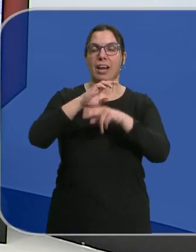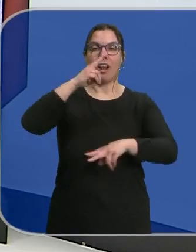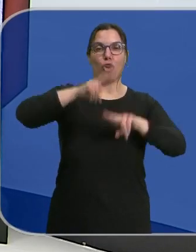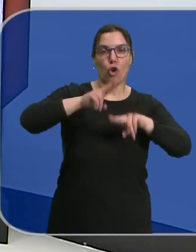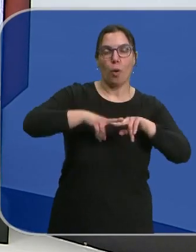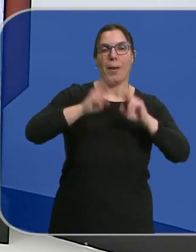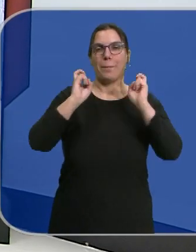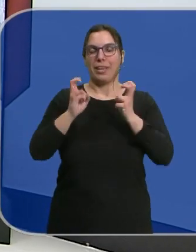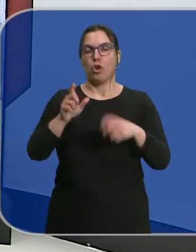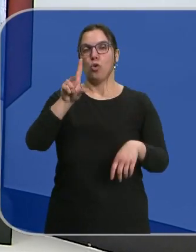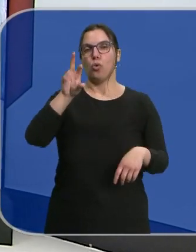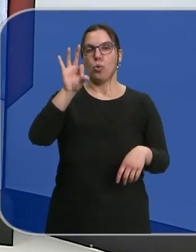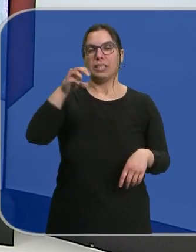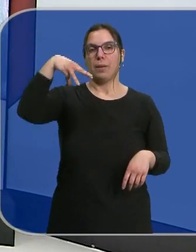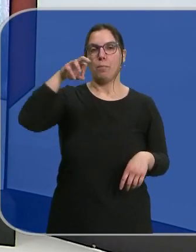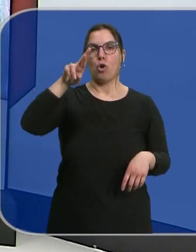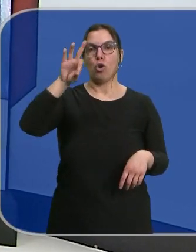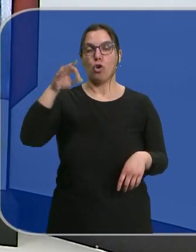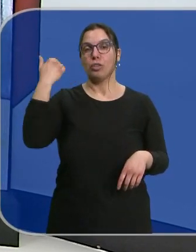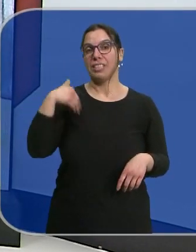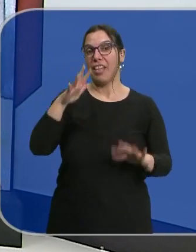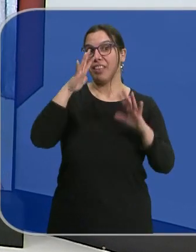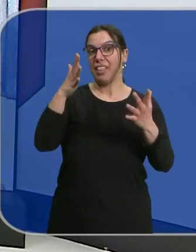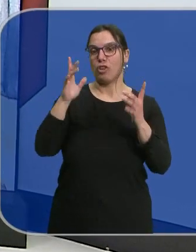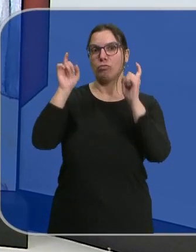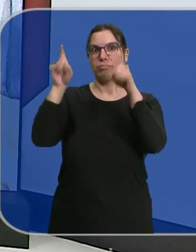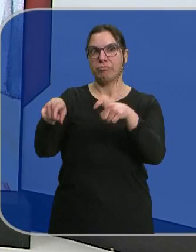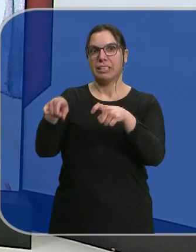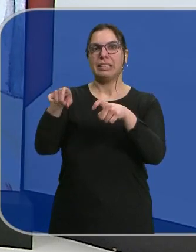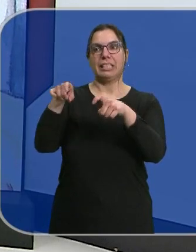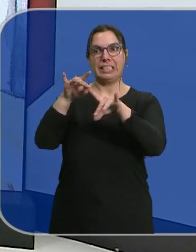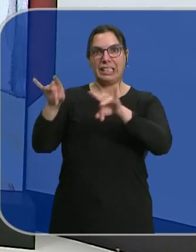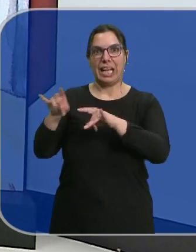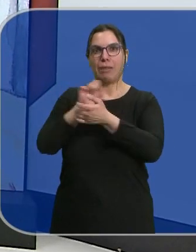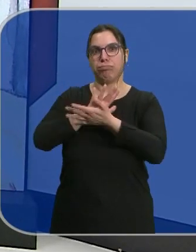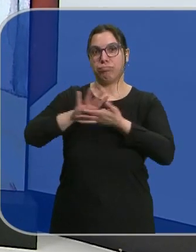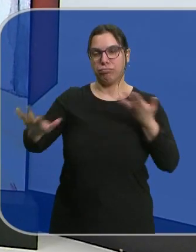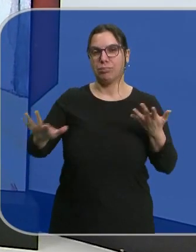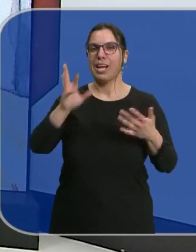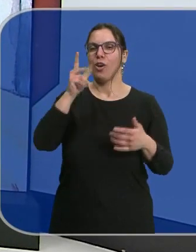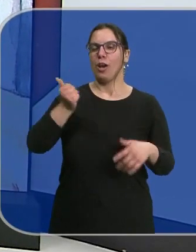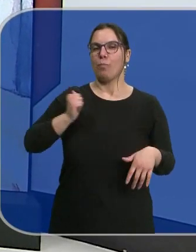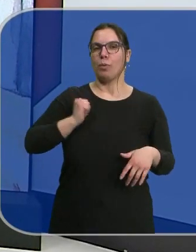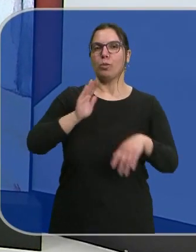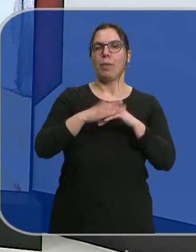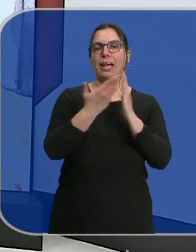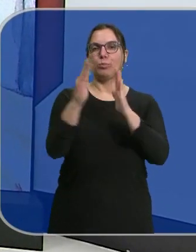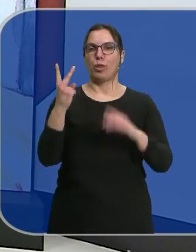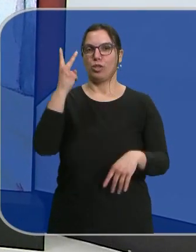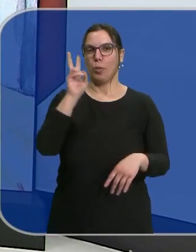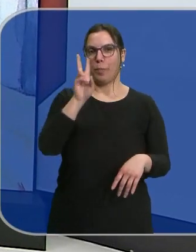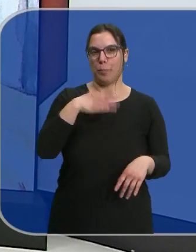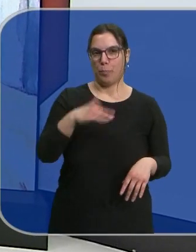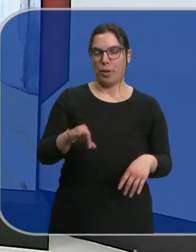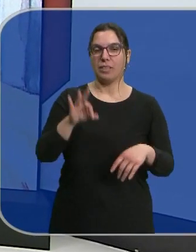Roma y de México. Luis Moro llevaba más de 10 inviernos sin estar en su tierra y ha aprovechado esta última estancia para mostrar 2 de sus exposiciones.